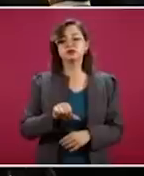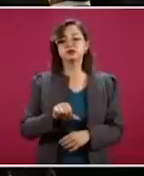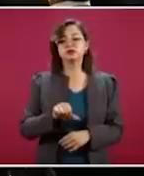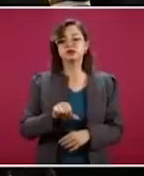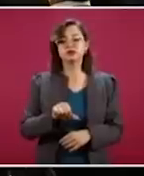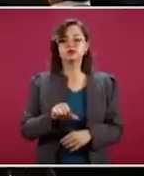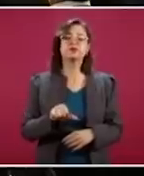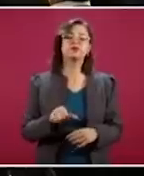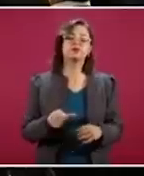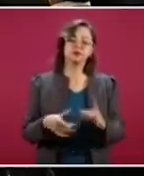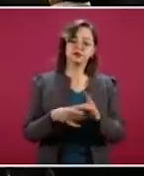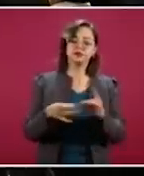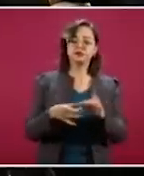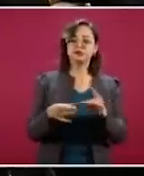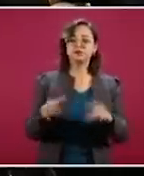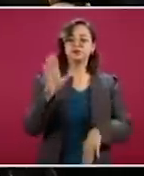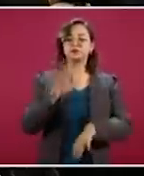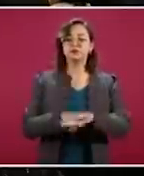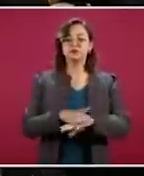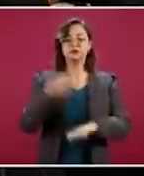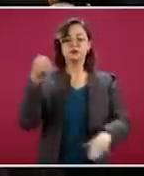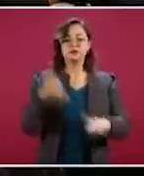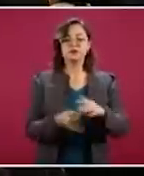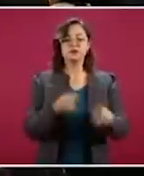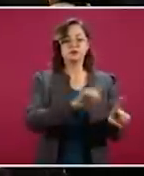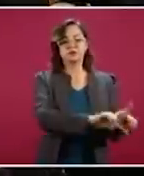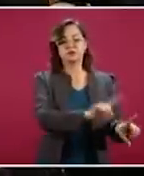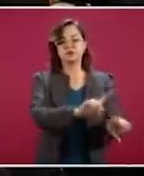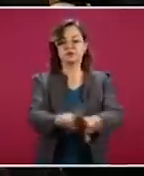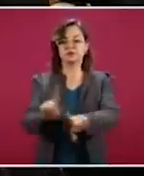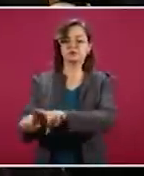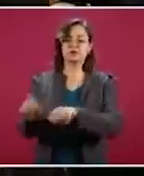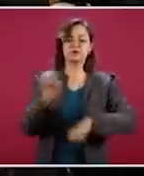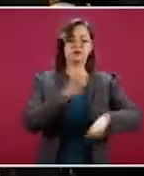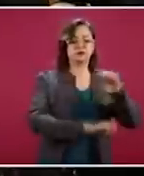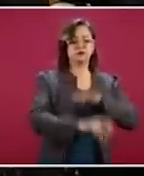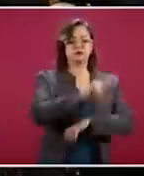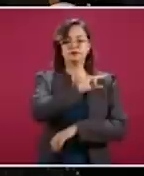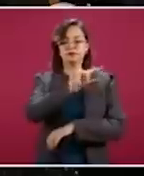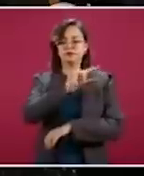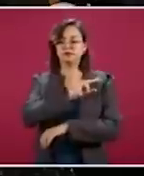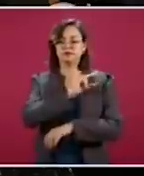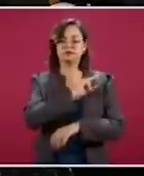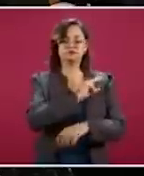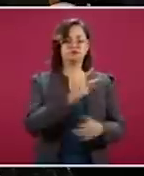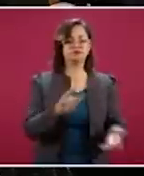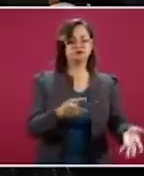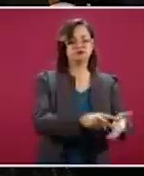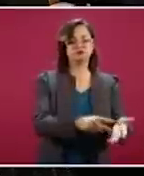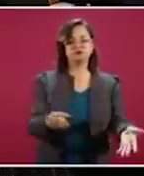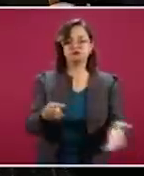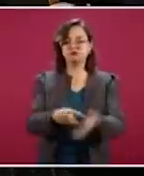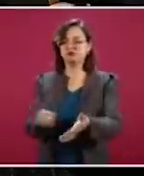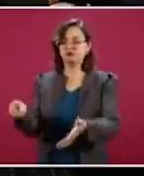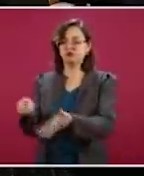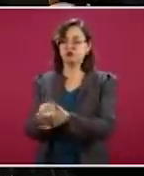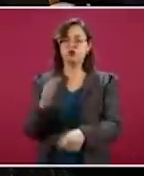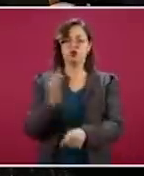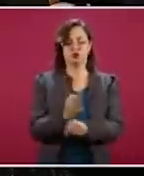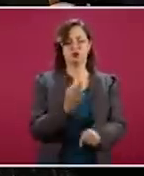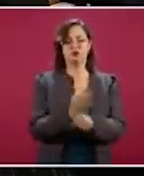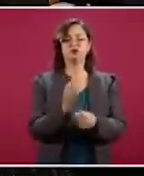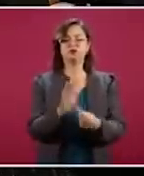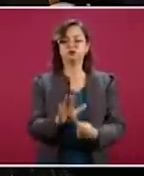a hablar integrantes del sector privado. Ese es el plan